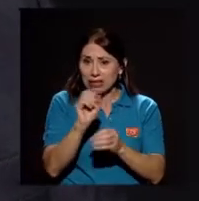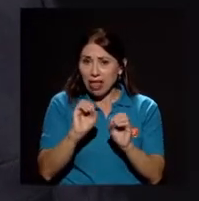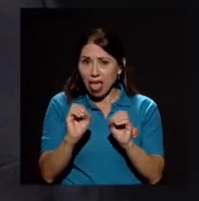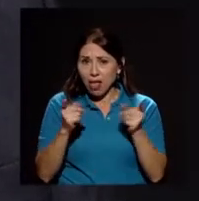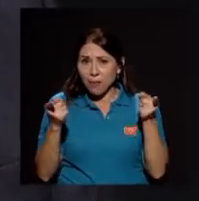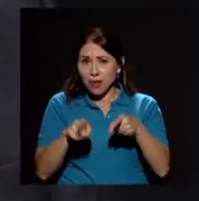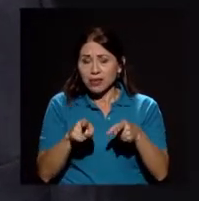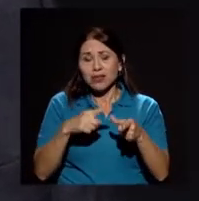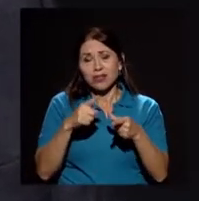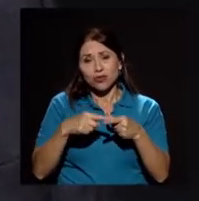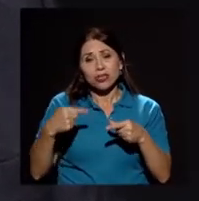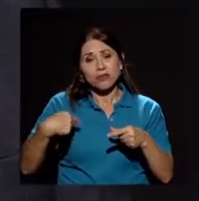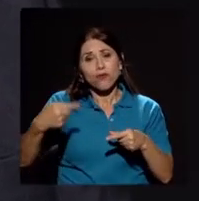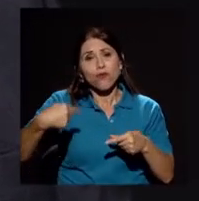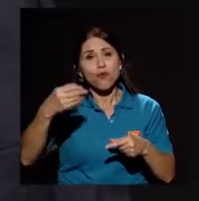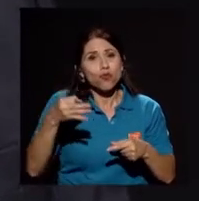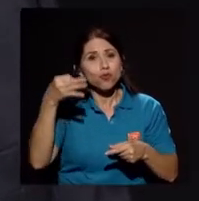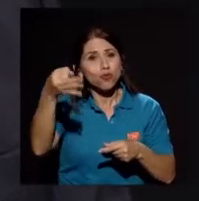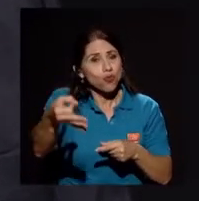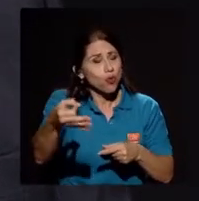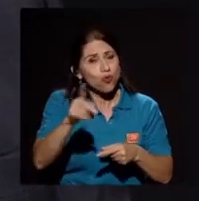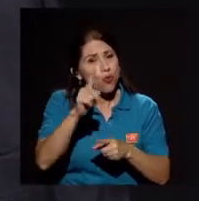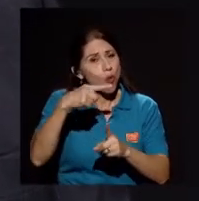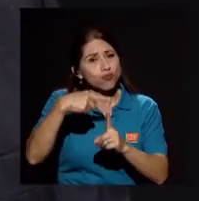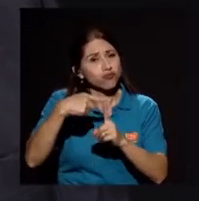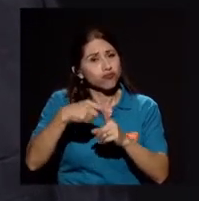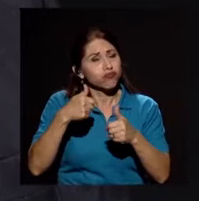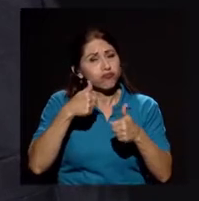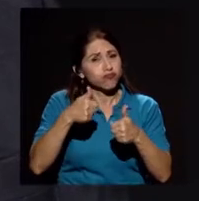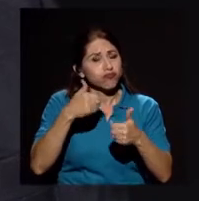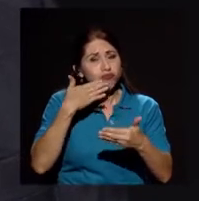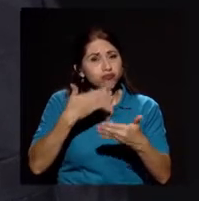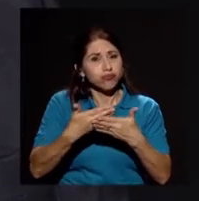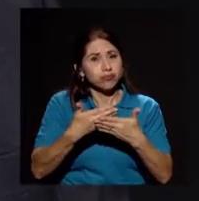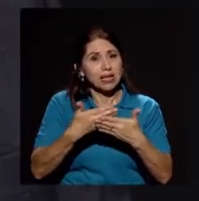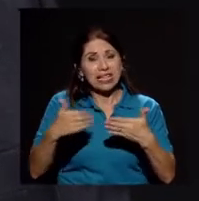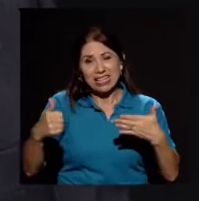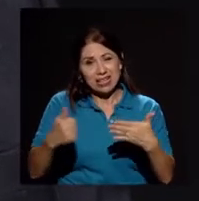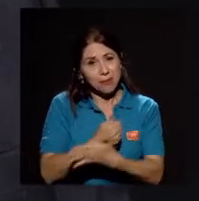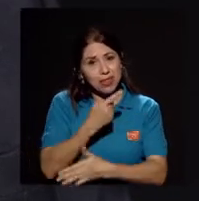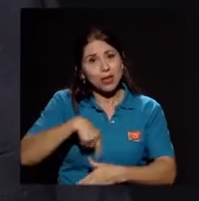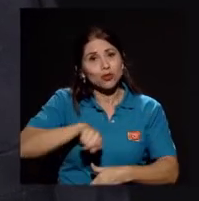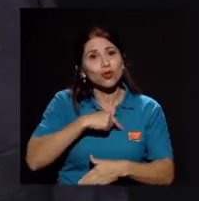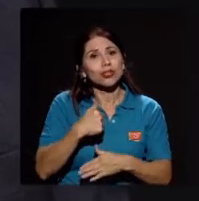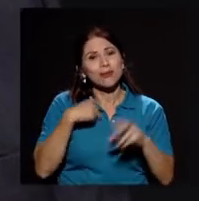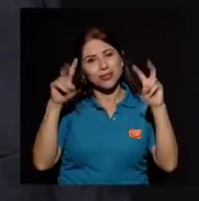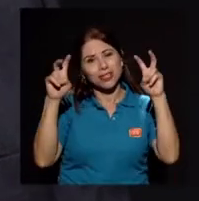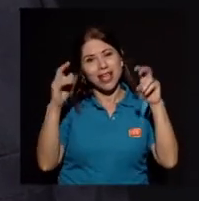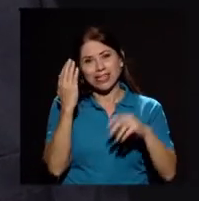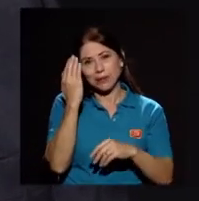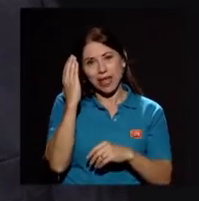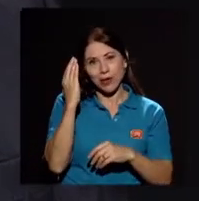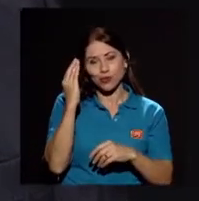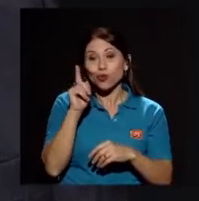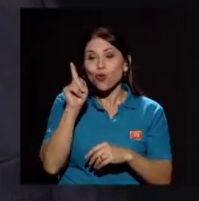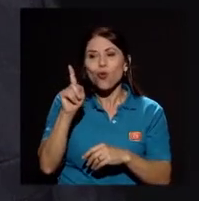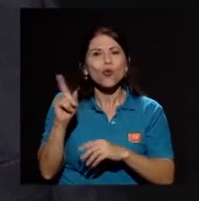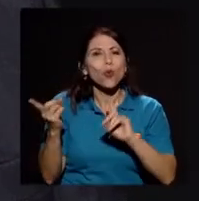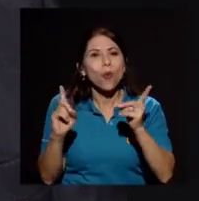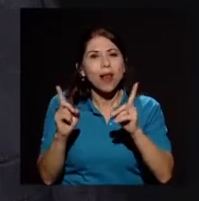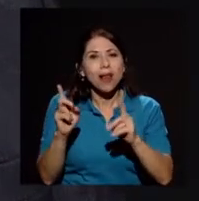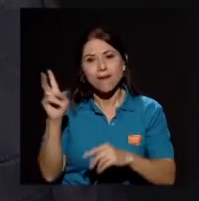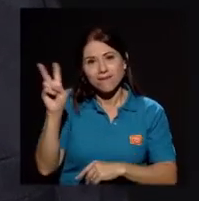muy positiva en el futuro y desgraciadamente tenemos espejos en donde vernos verona y uno de ellos es por ejemplo venezuela y algunas otras sociedades